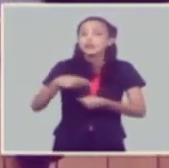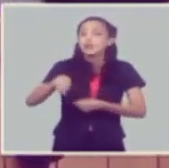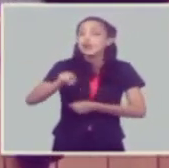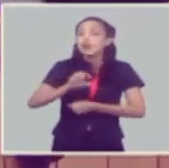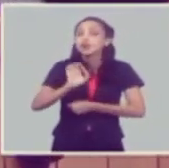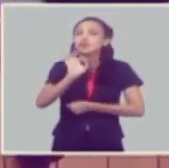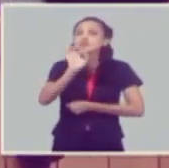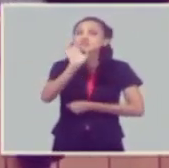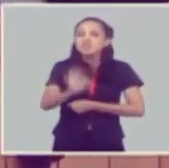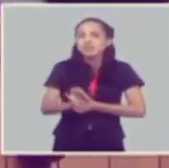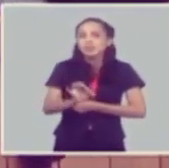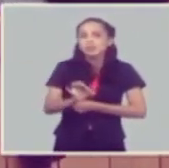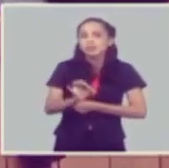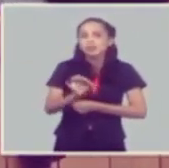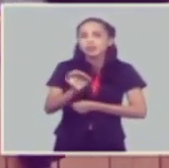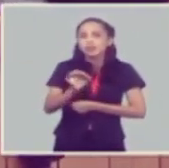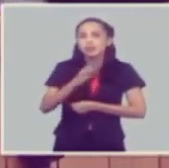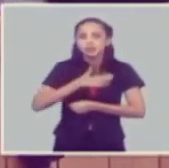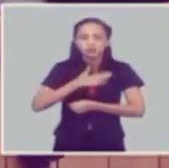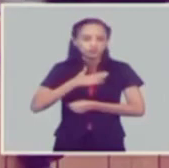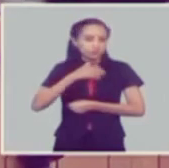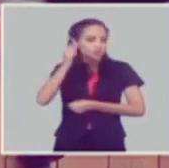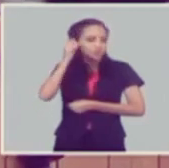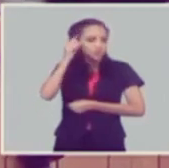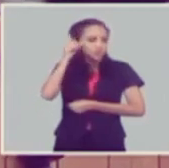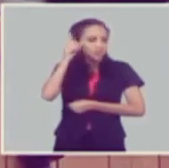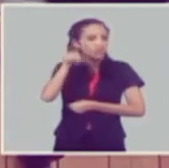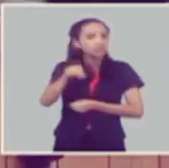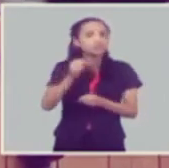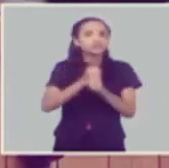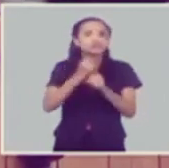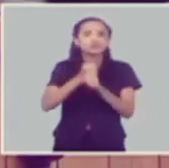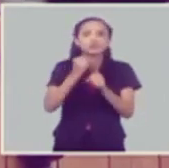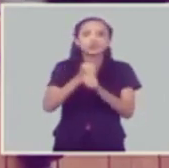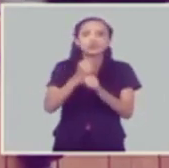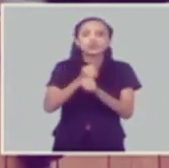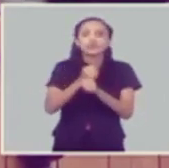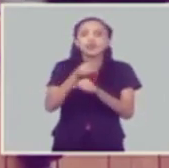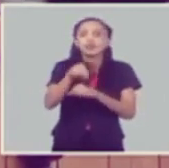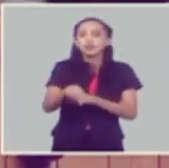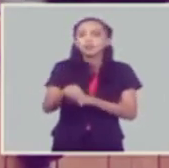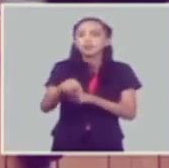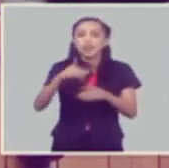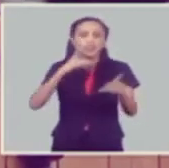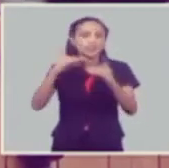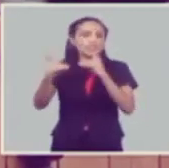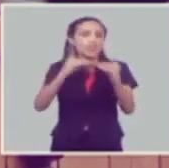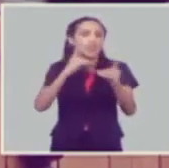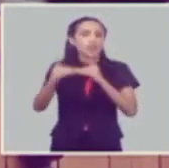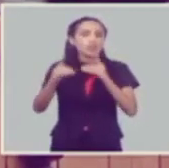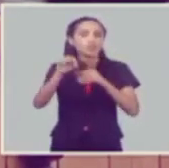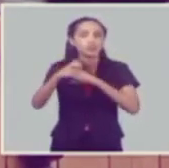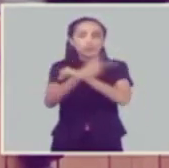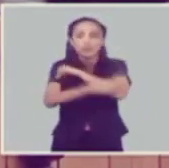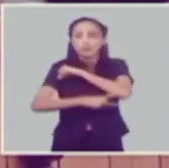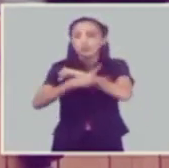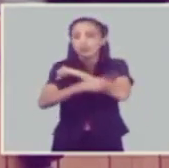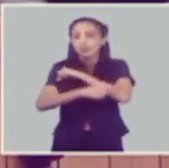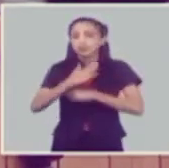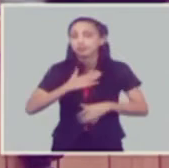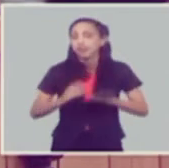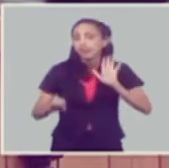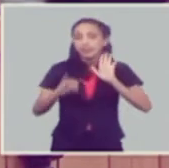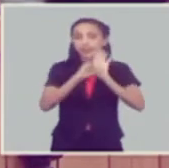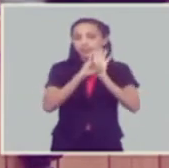que siempre marcaron con sus ideas y sus obras los límites de cualquier diálogo en la nación que surgió con una identidad